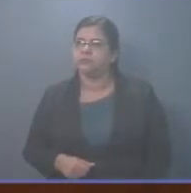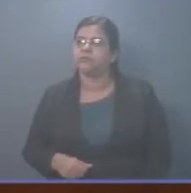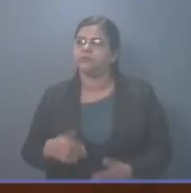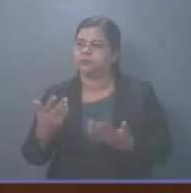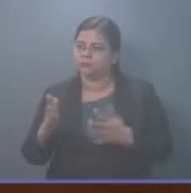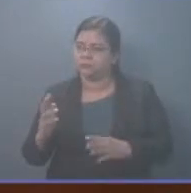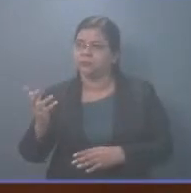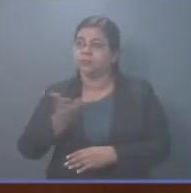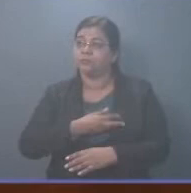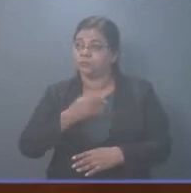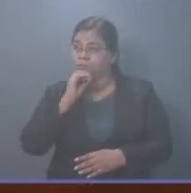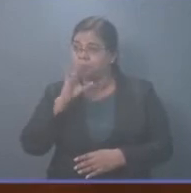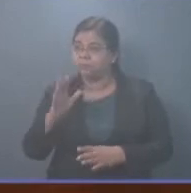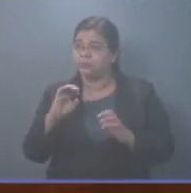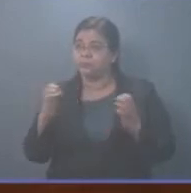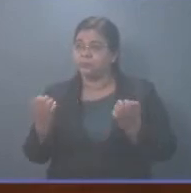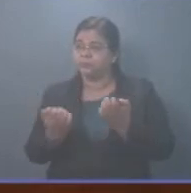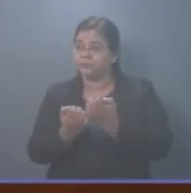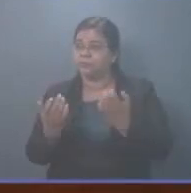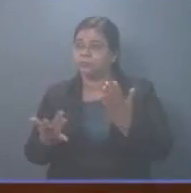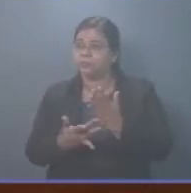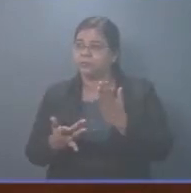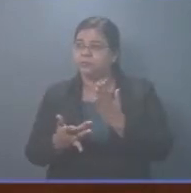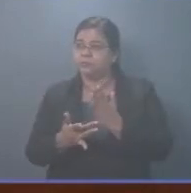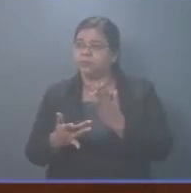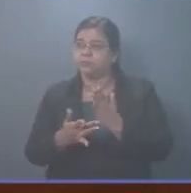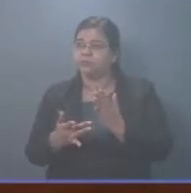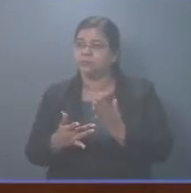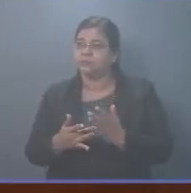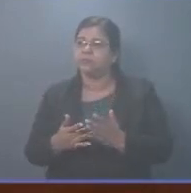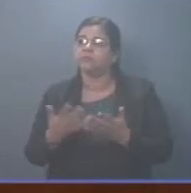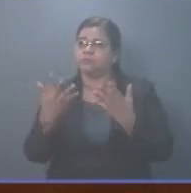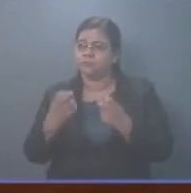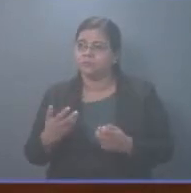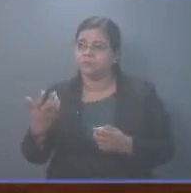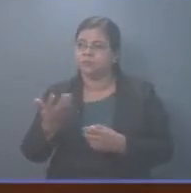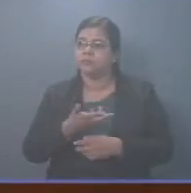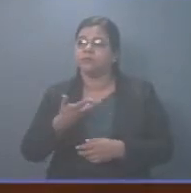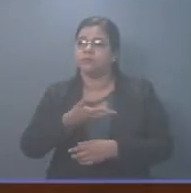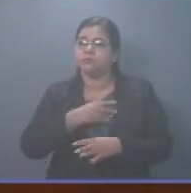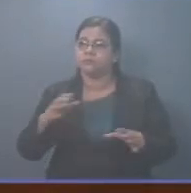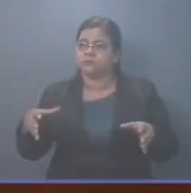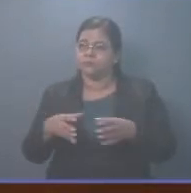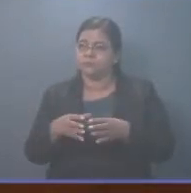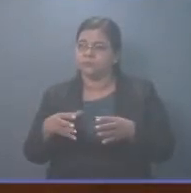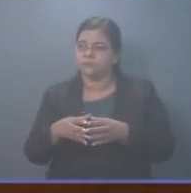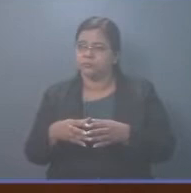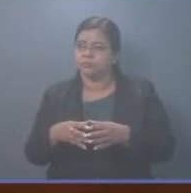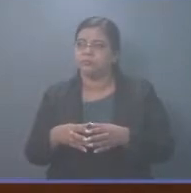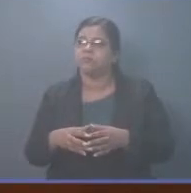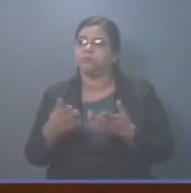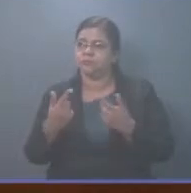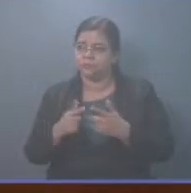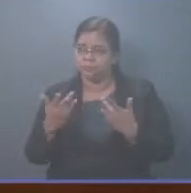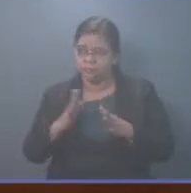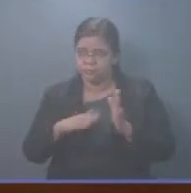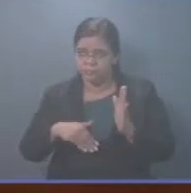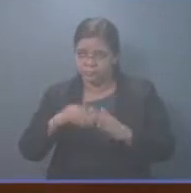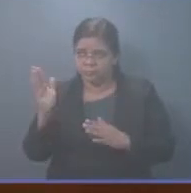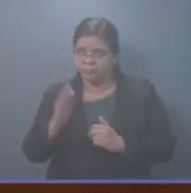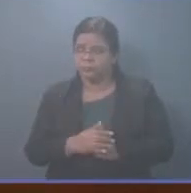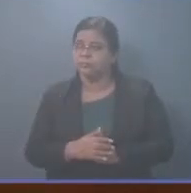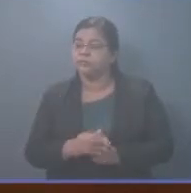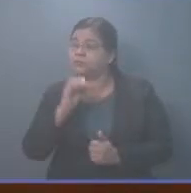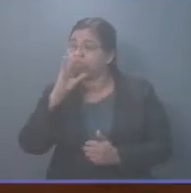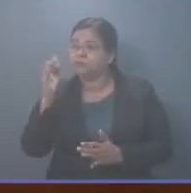En este apartado el equipo técnico consideró dejarlo a criterio de la comisión, ya que si se dice que